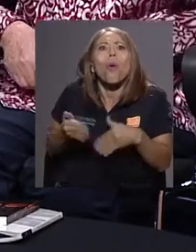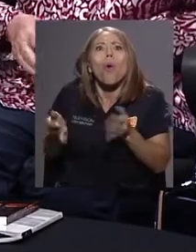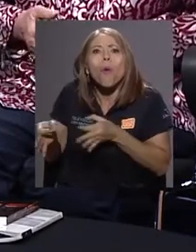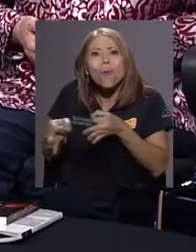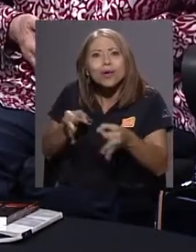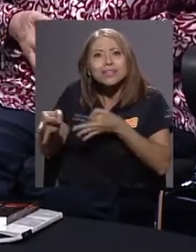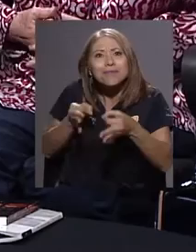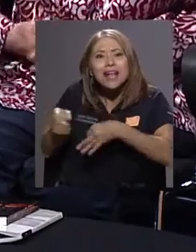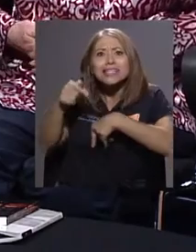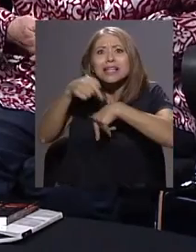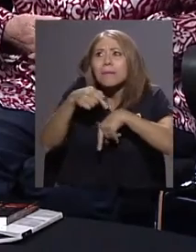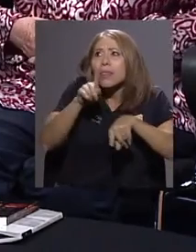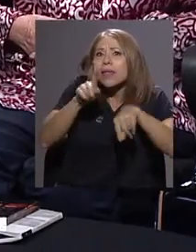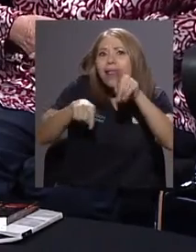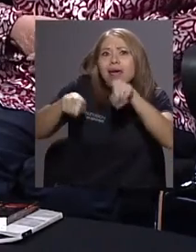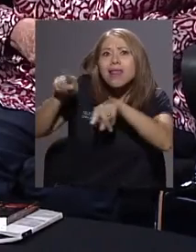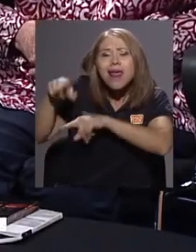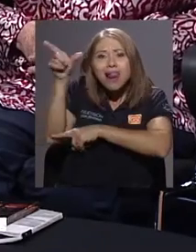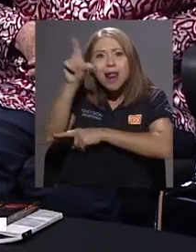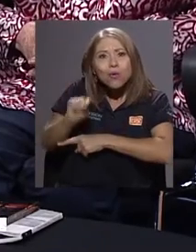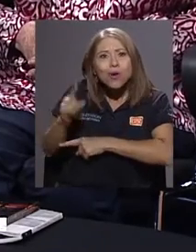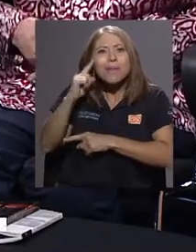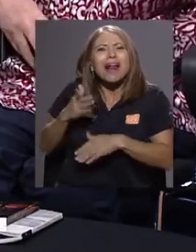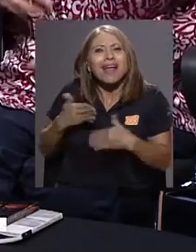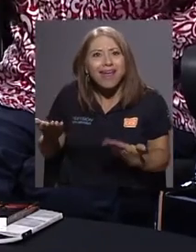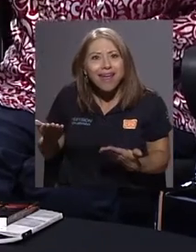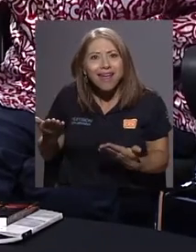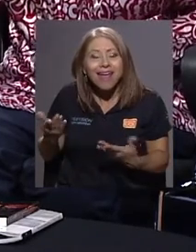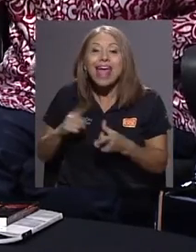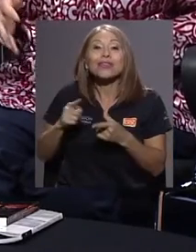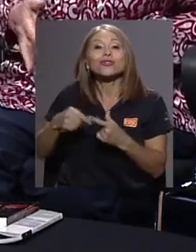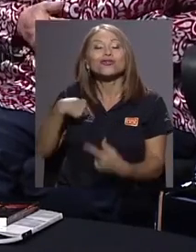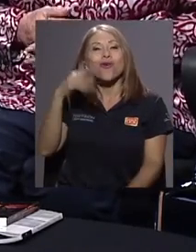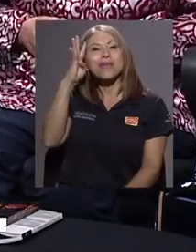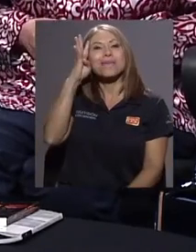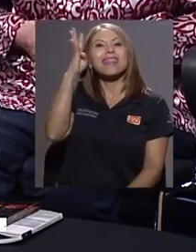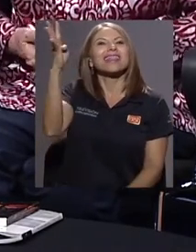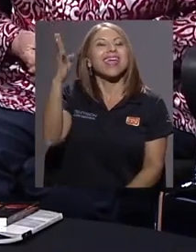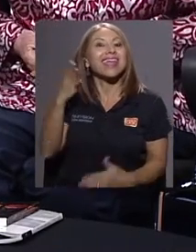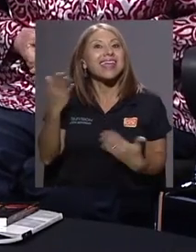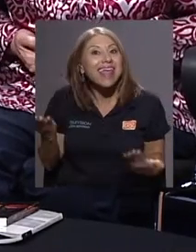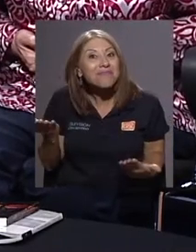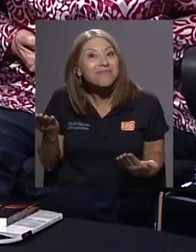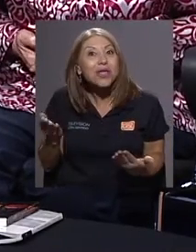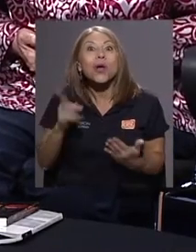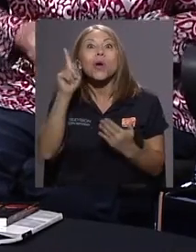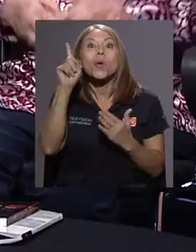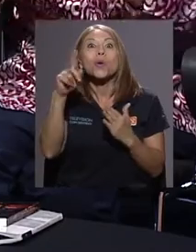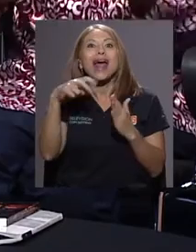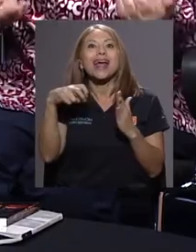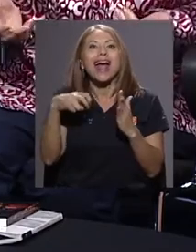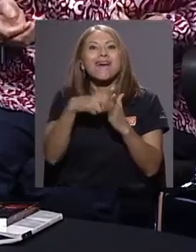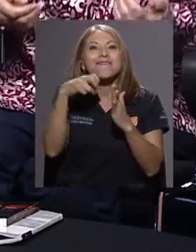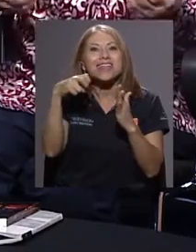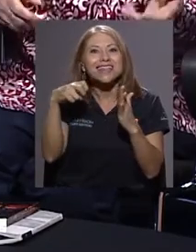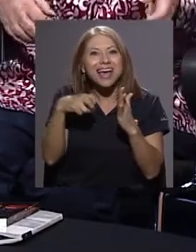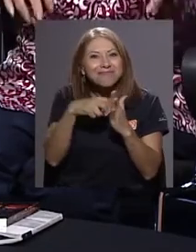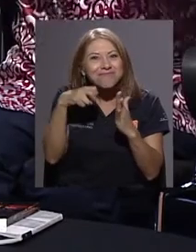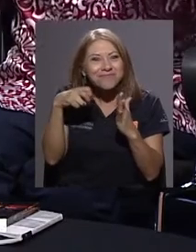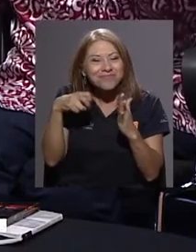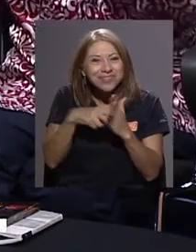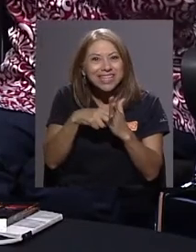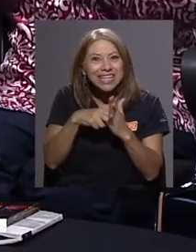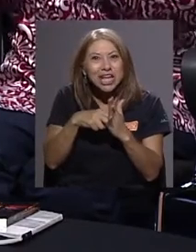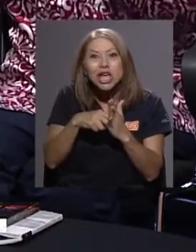fases de la luna y para qué sirven entonces inventé una cabrita una cabrita chiquita que